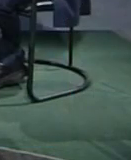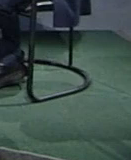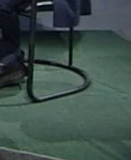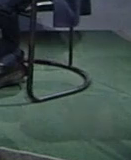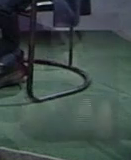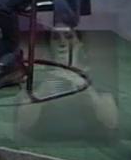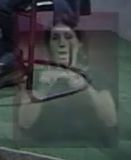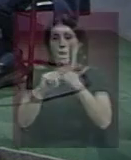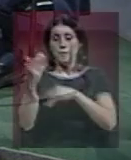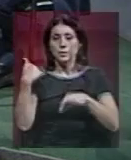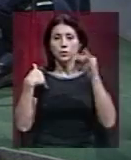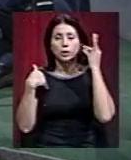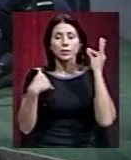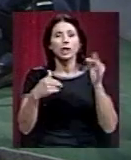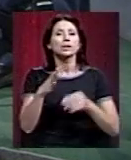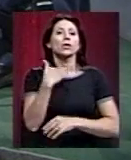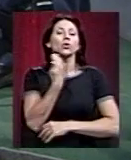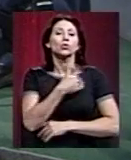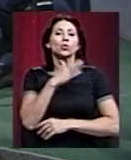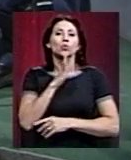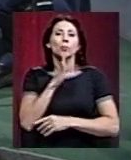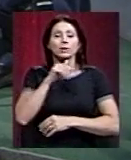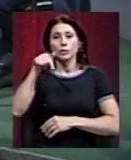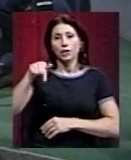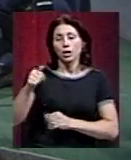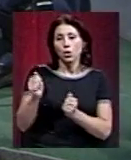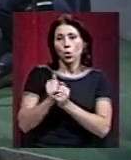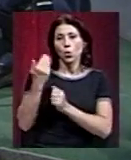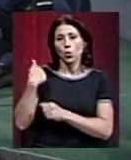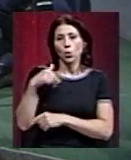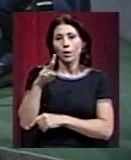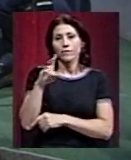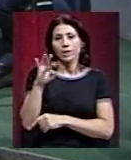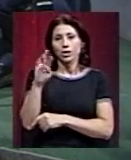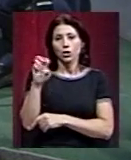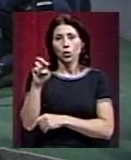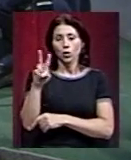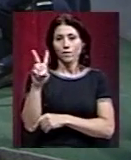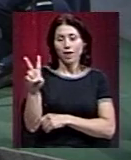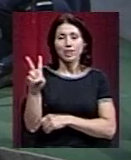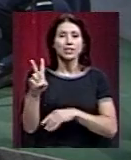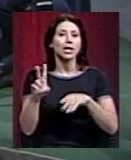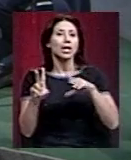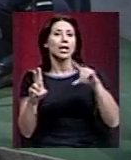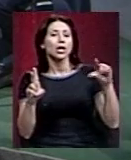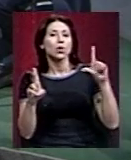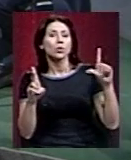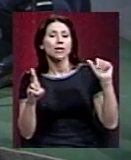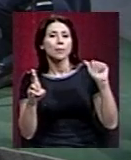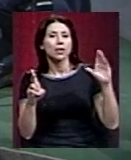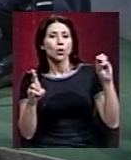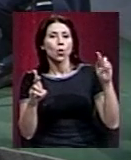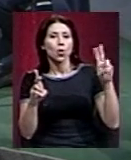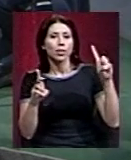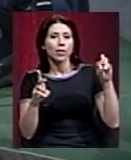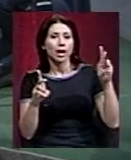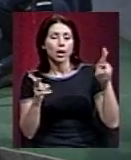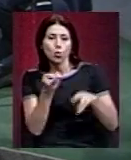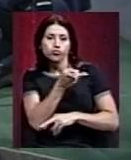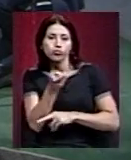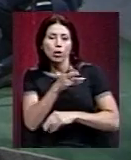Conversamos, amigas y amigos, como ustedes recuerdan, con don Víctor Valle y don Luis Alberto Cordero sobre Esquipulas y La